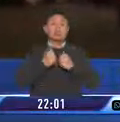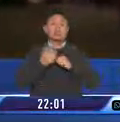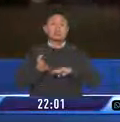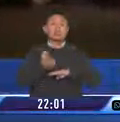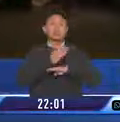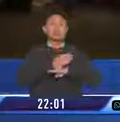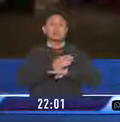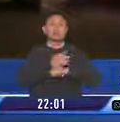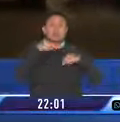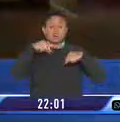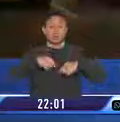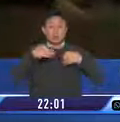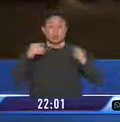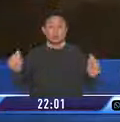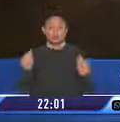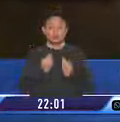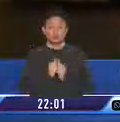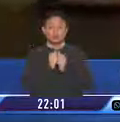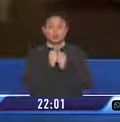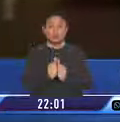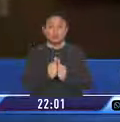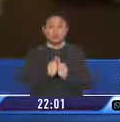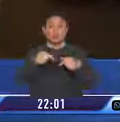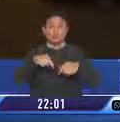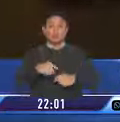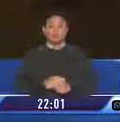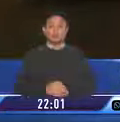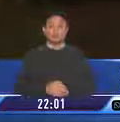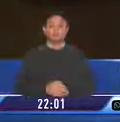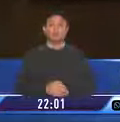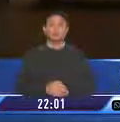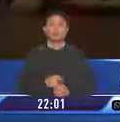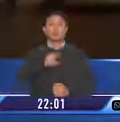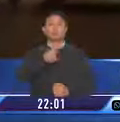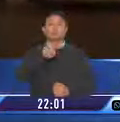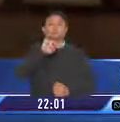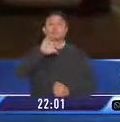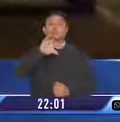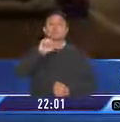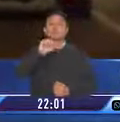estuvieron presentes con Fernando Villavicencio.